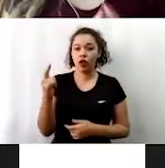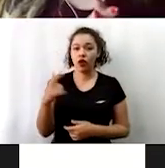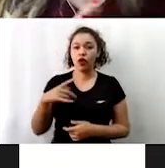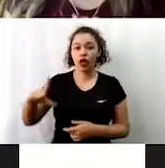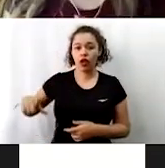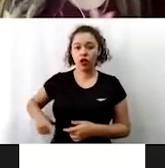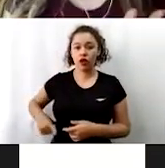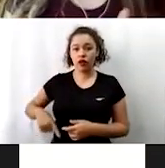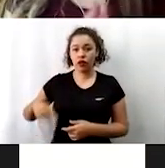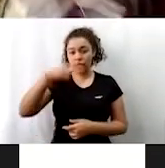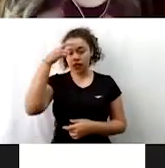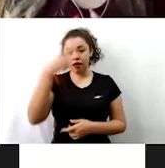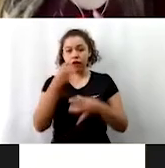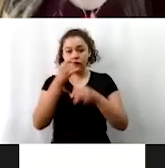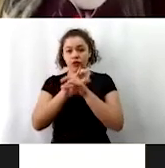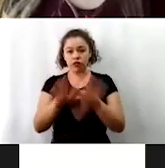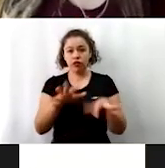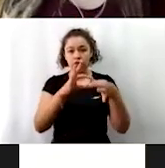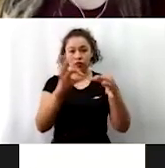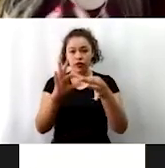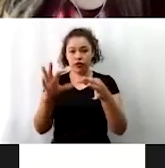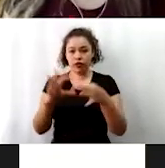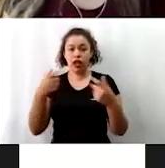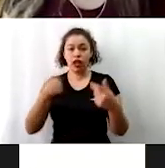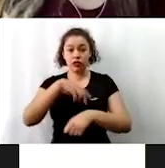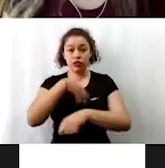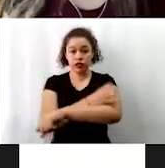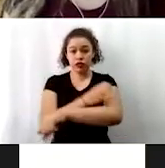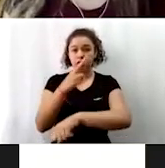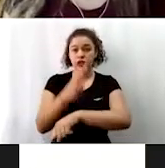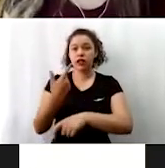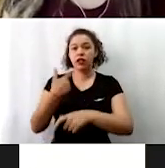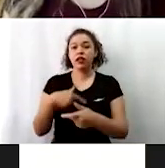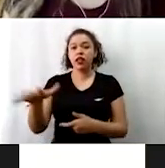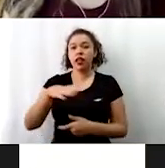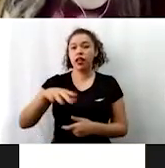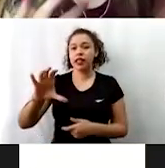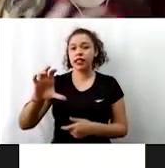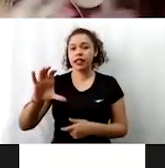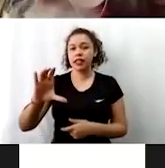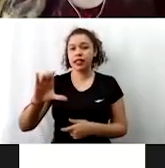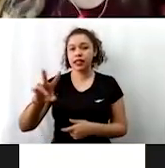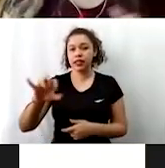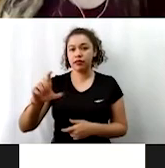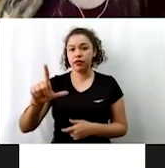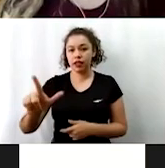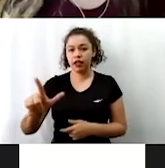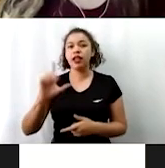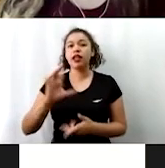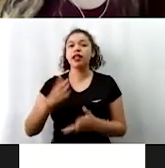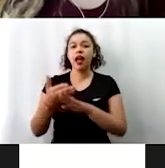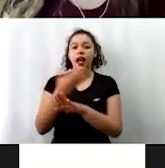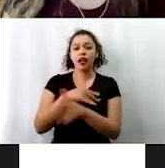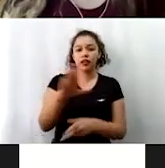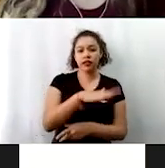mexicano hizo su informe, que a nosotros nos tocó coordinar la intervención de sociedad civil, y yo habiendo trabajado con sociedad civil